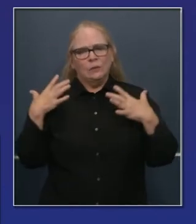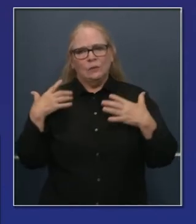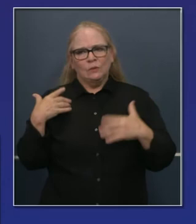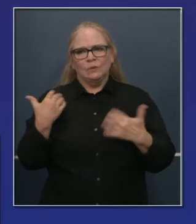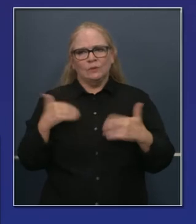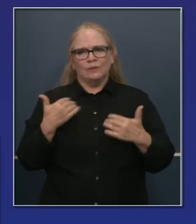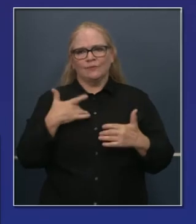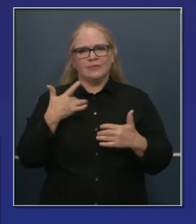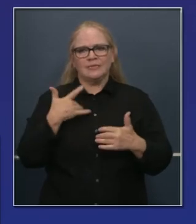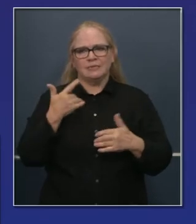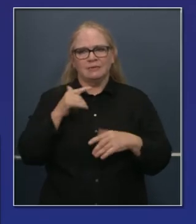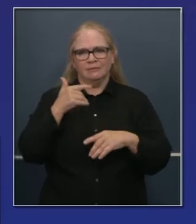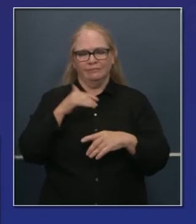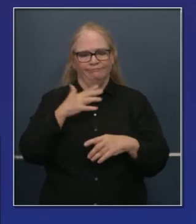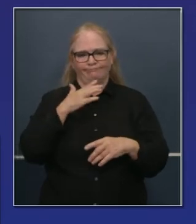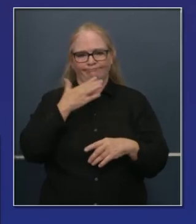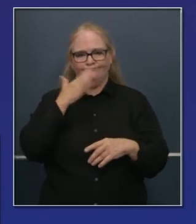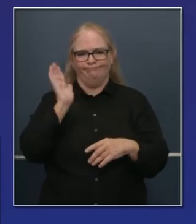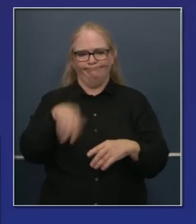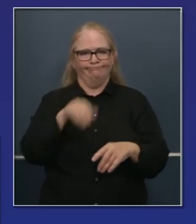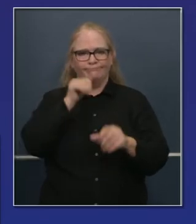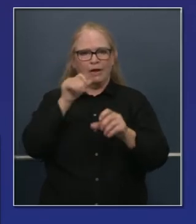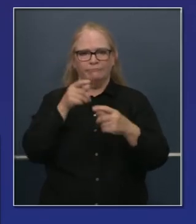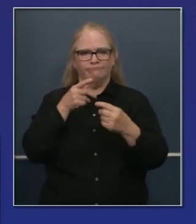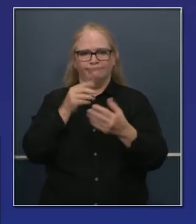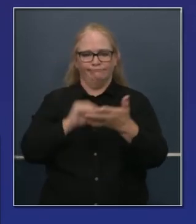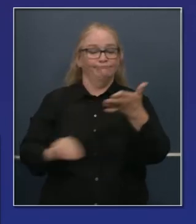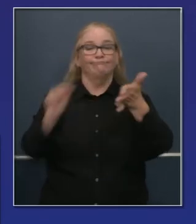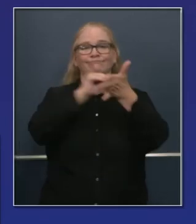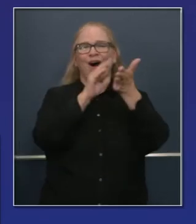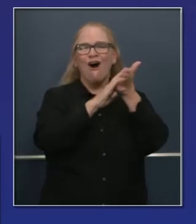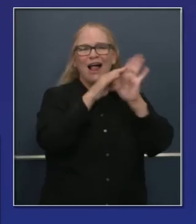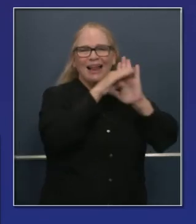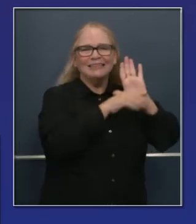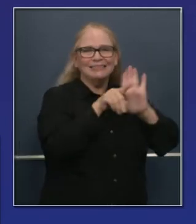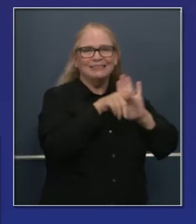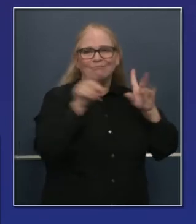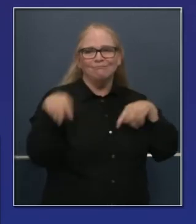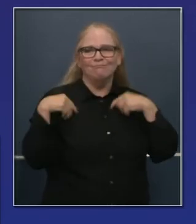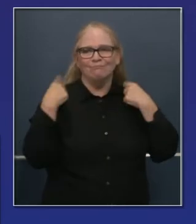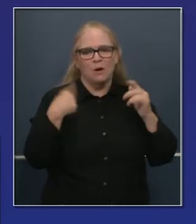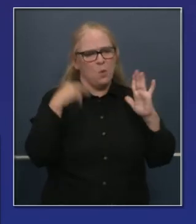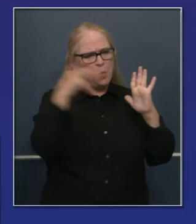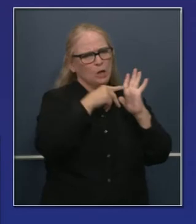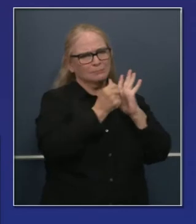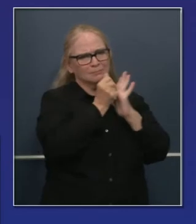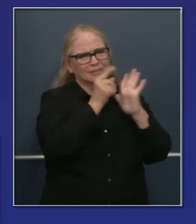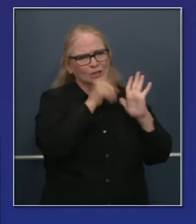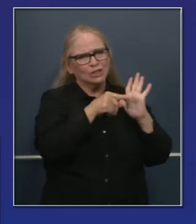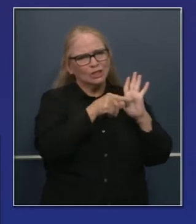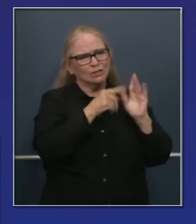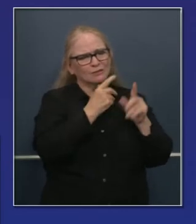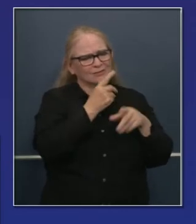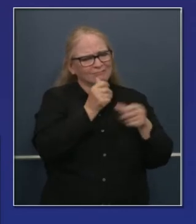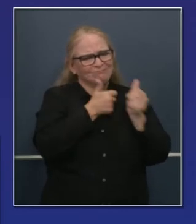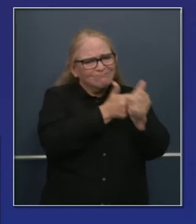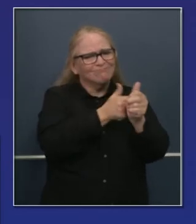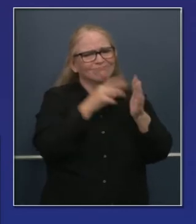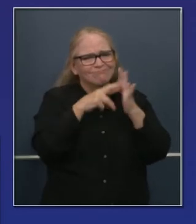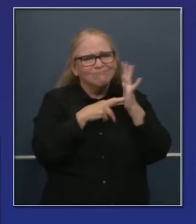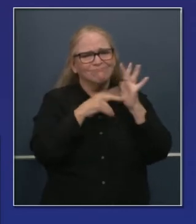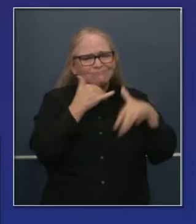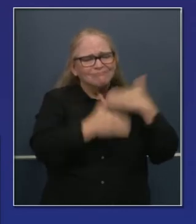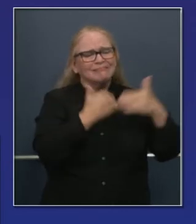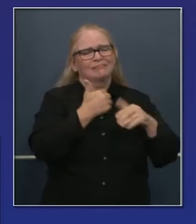forma constante y también lo pondremos a usted al tanto sobre esos nuevos condados que hayan sido ingresados a la lista de